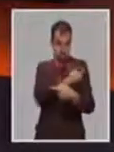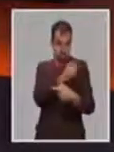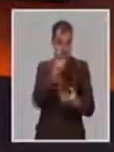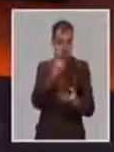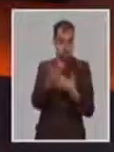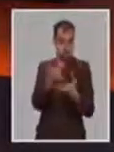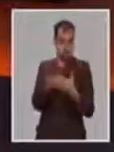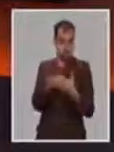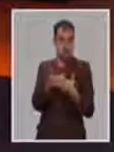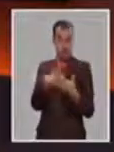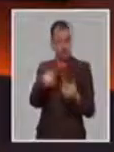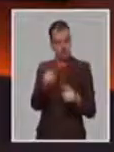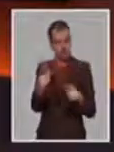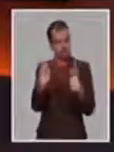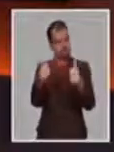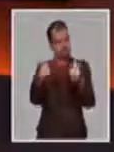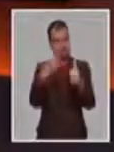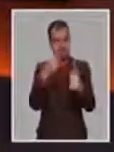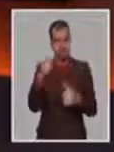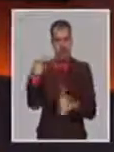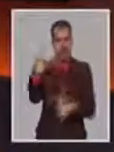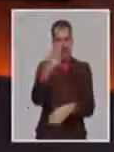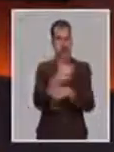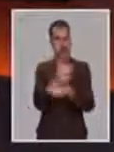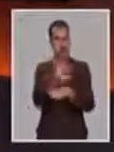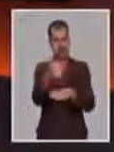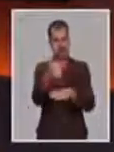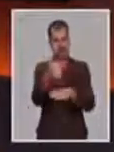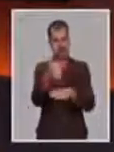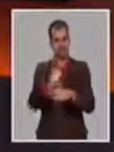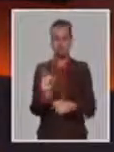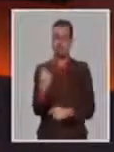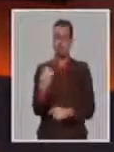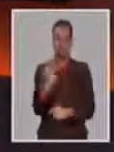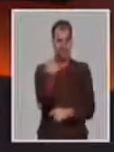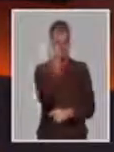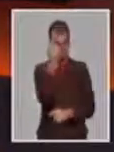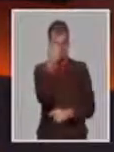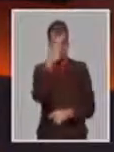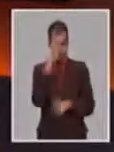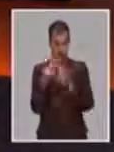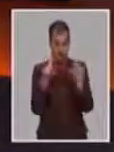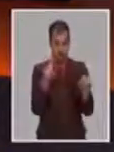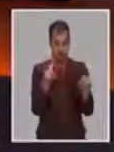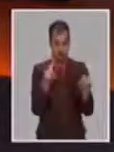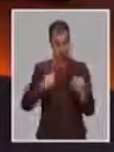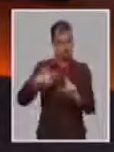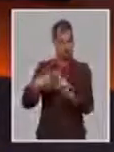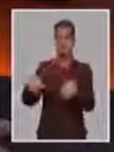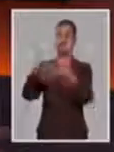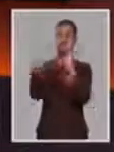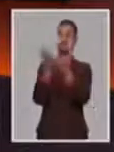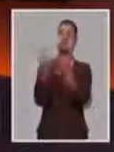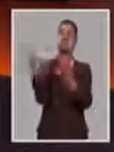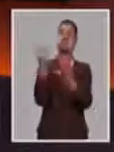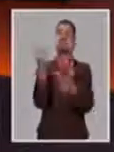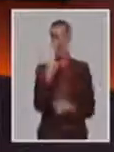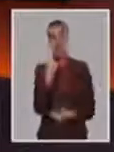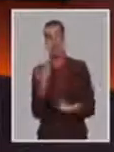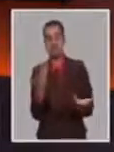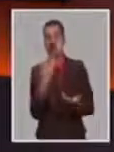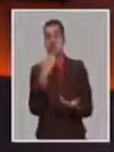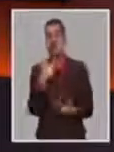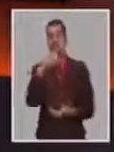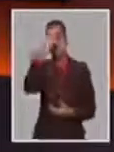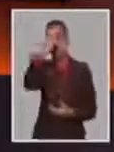vacunal cumple con las expectativas y las exigencias no solamente de la Agencia Reguladora Nacional, sino también de las agencias internacionales que están